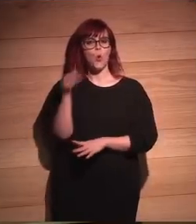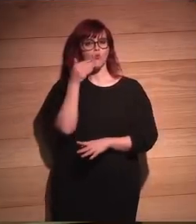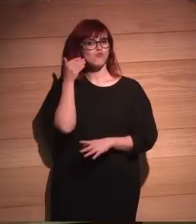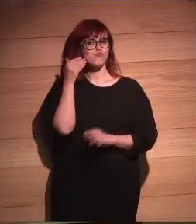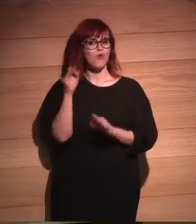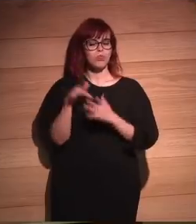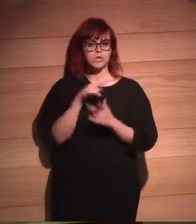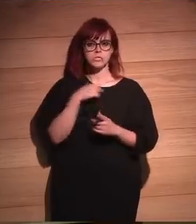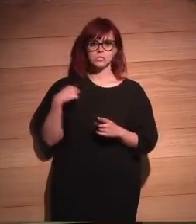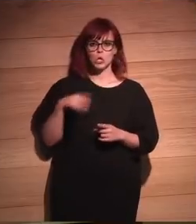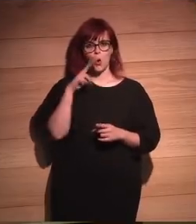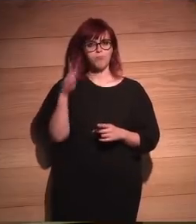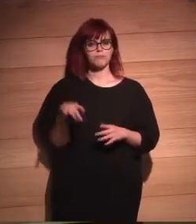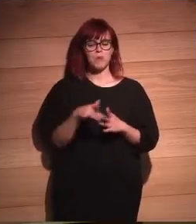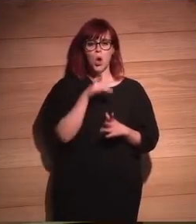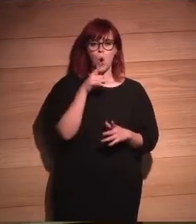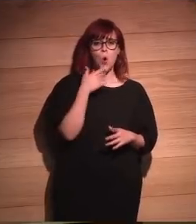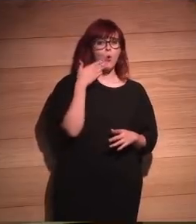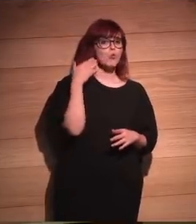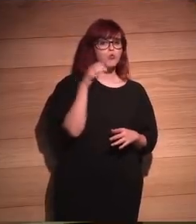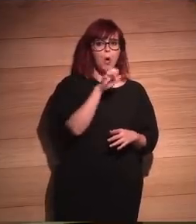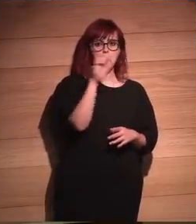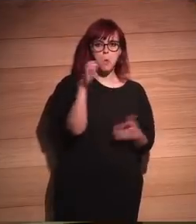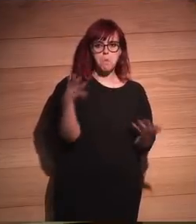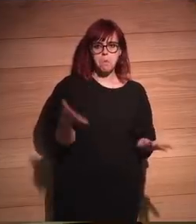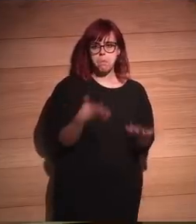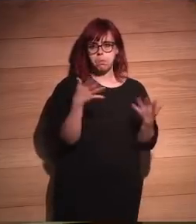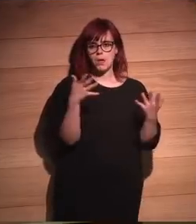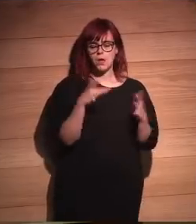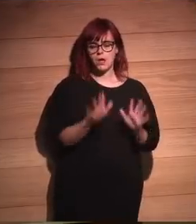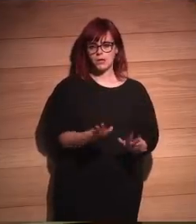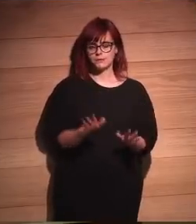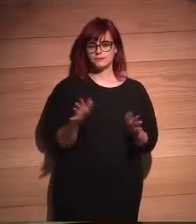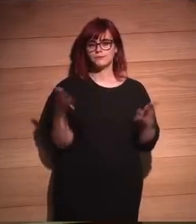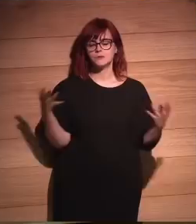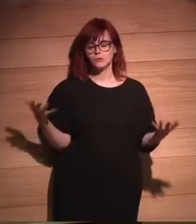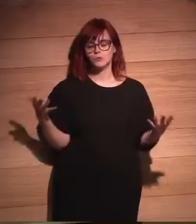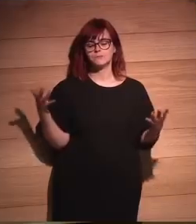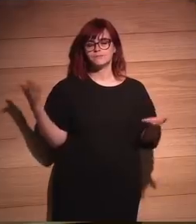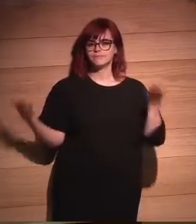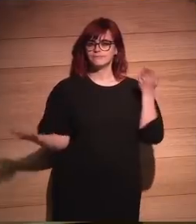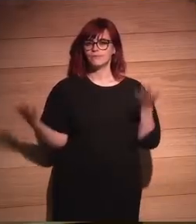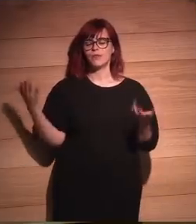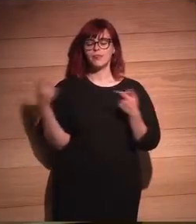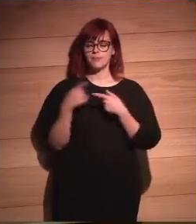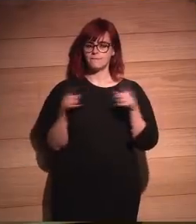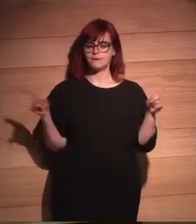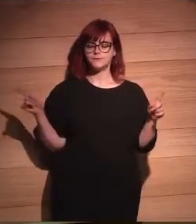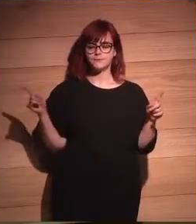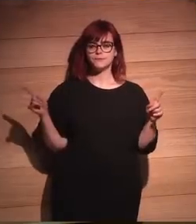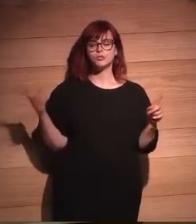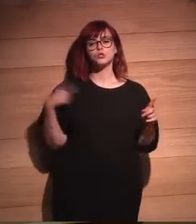hay un orgullo de ser europeo, lo hemos perdido, lo hubo en una generación, ¿no? Y eso creo que es una cosa